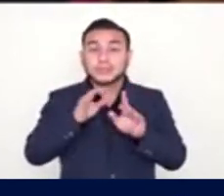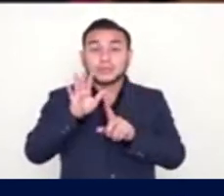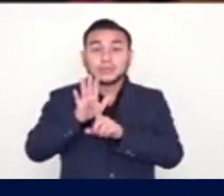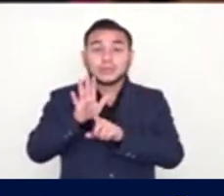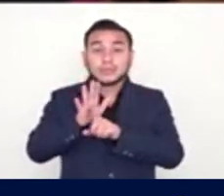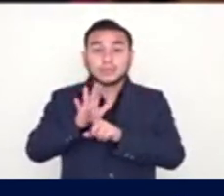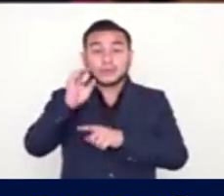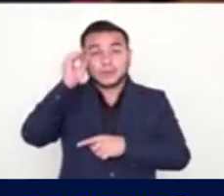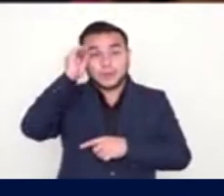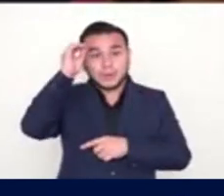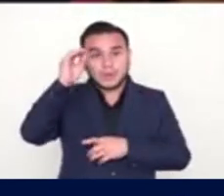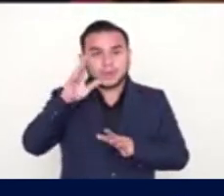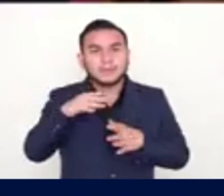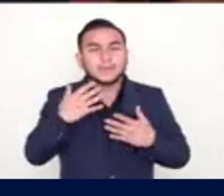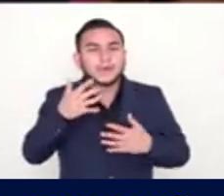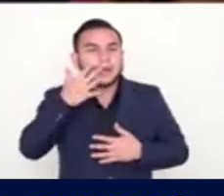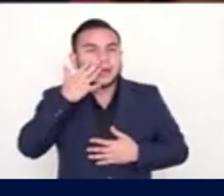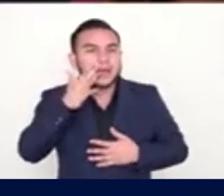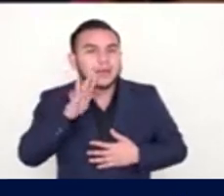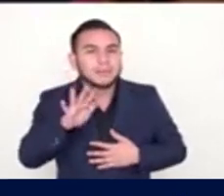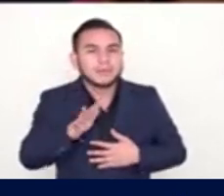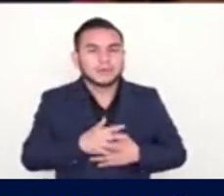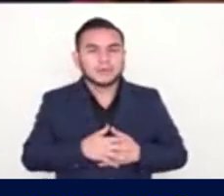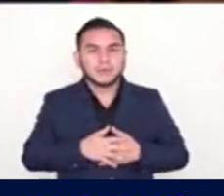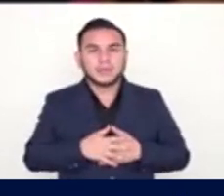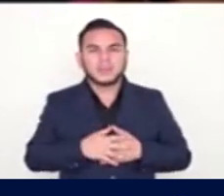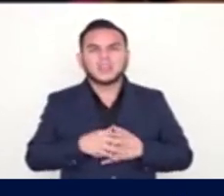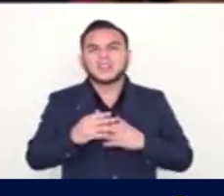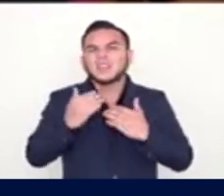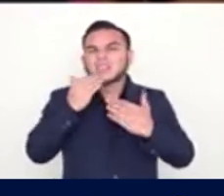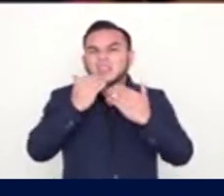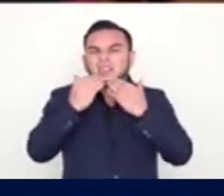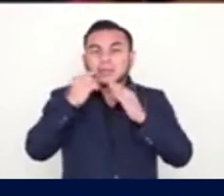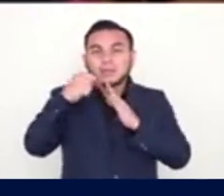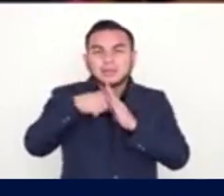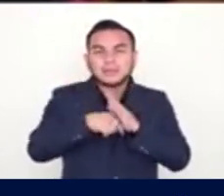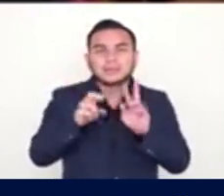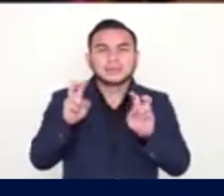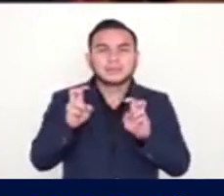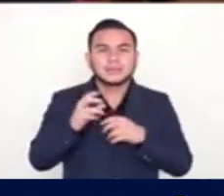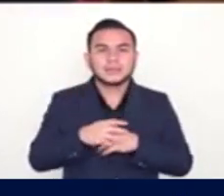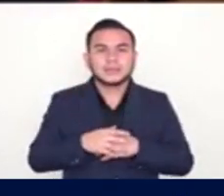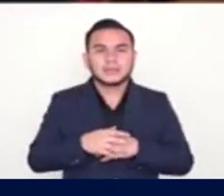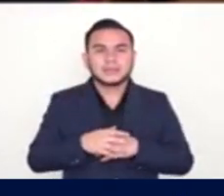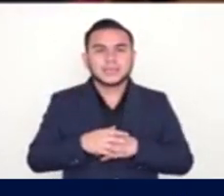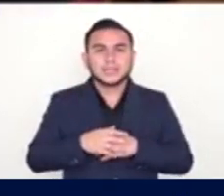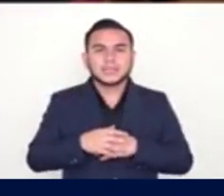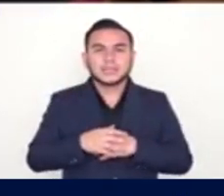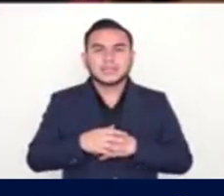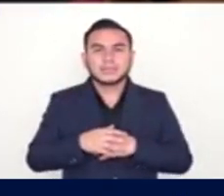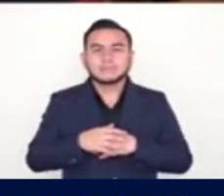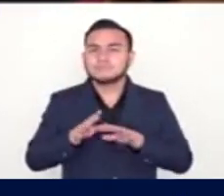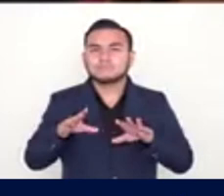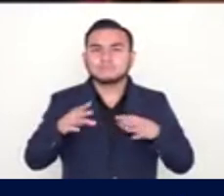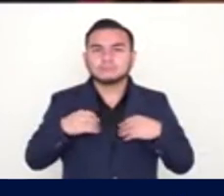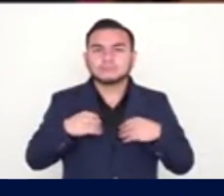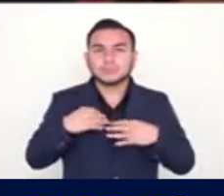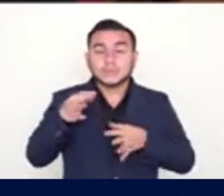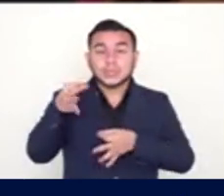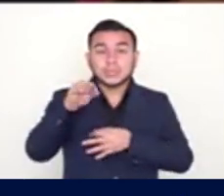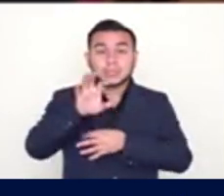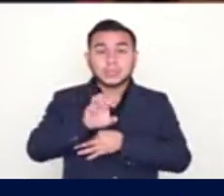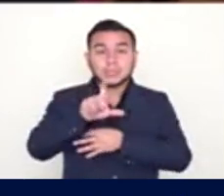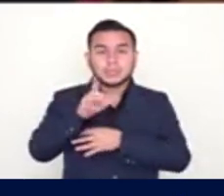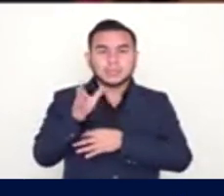su pura imaginación. Por ejemplo, el argumento que dio para negar el acceso a los archivos del